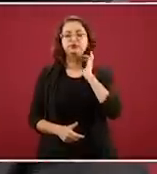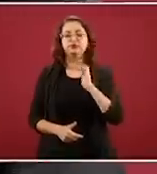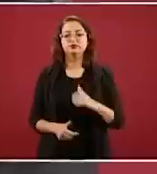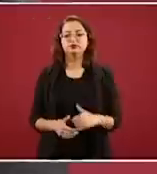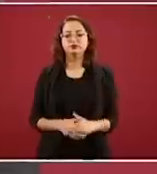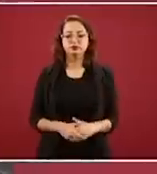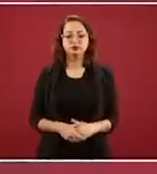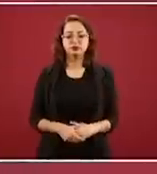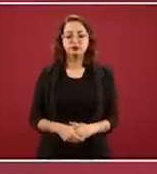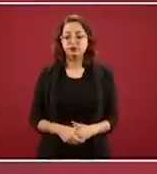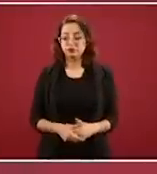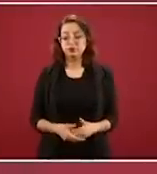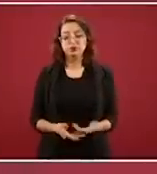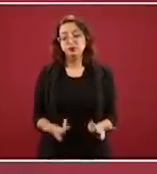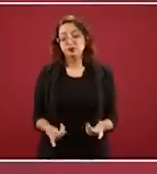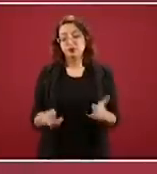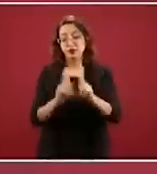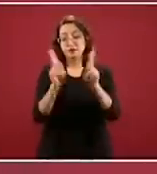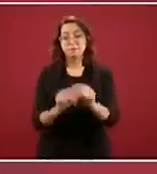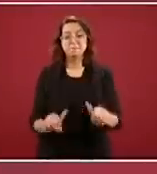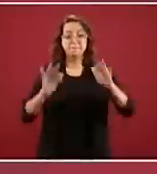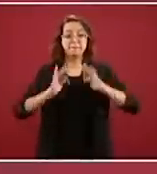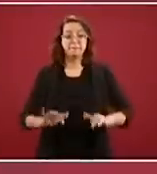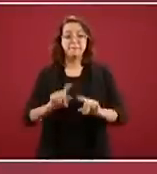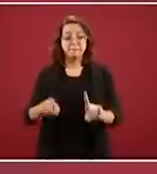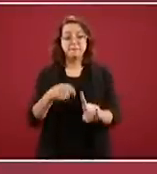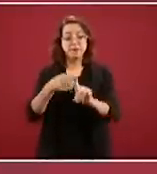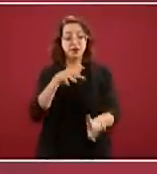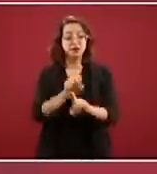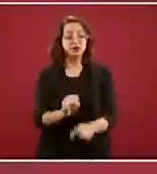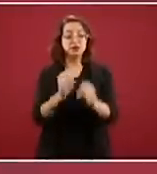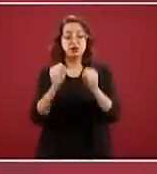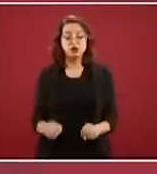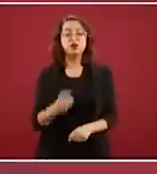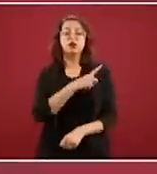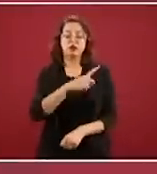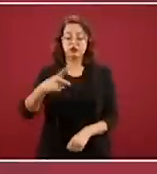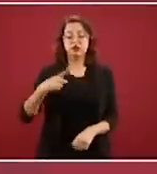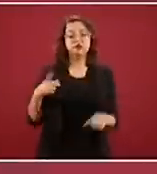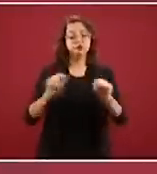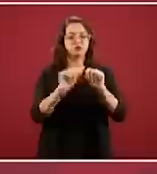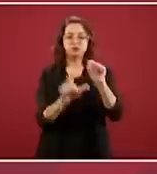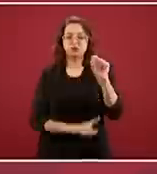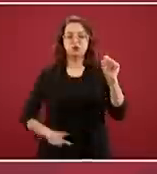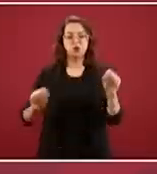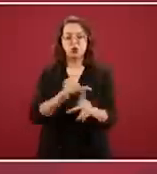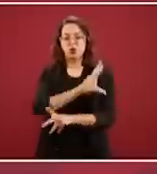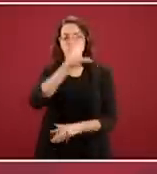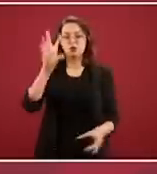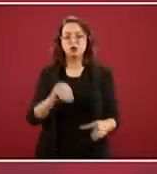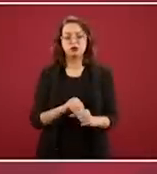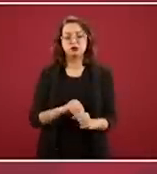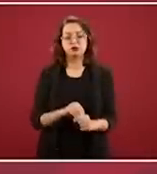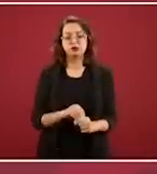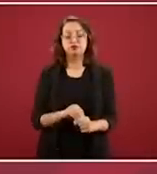garantizar la paz, la tranquilidad en todo el país. Por eso,